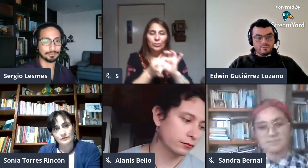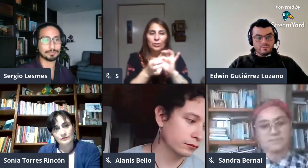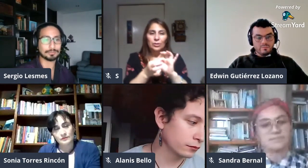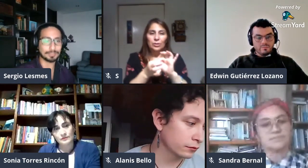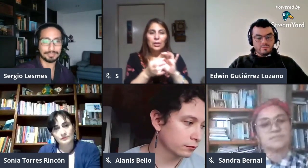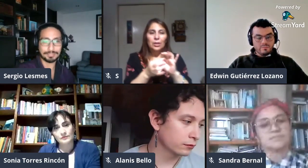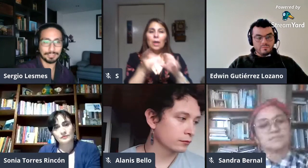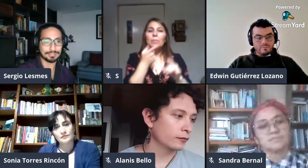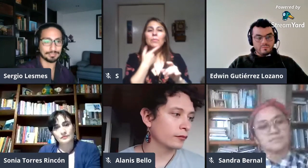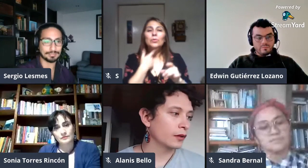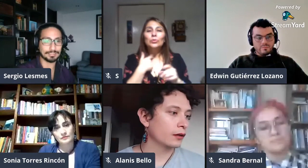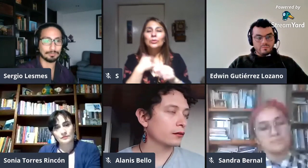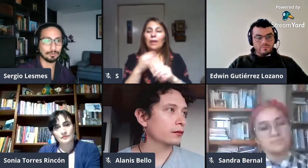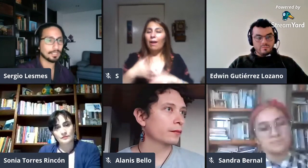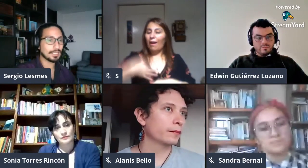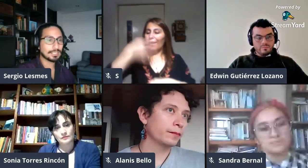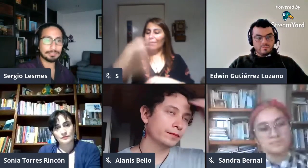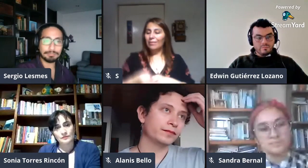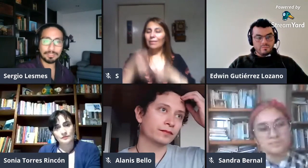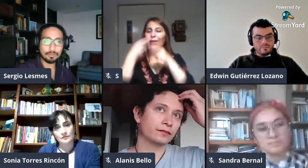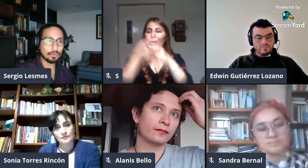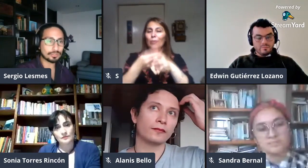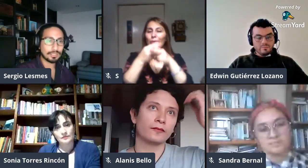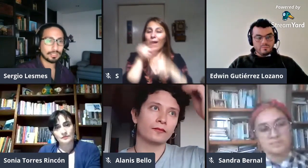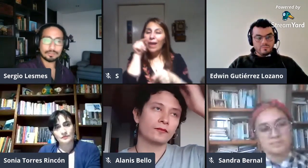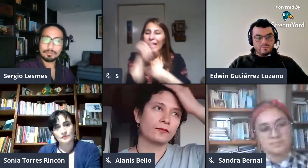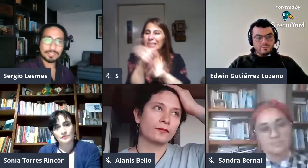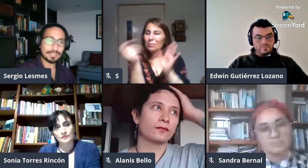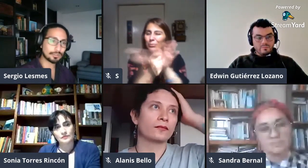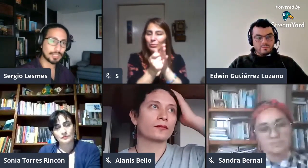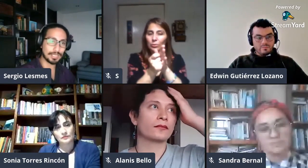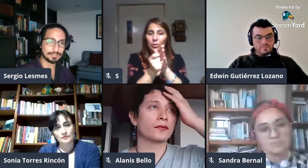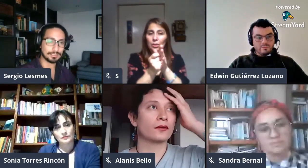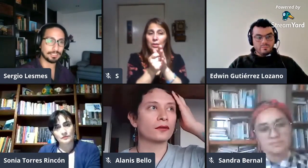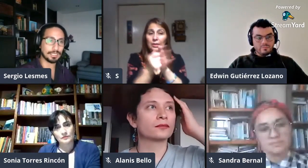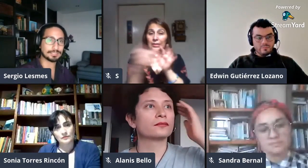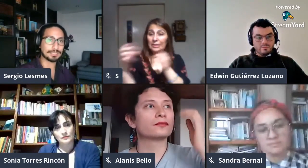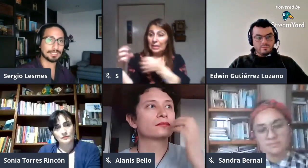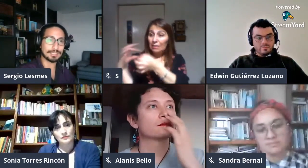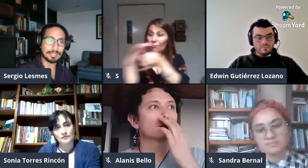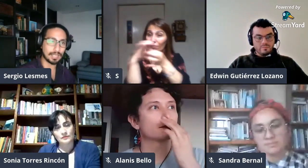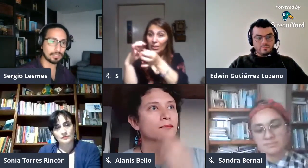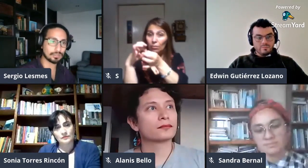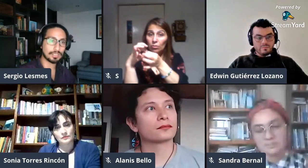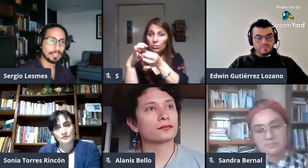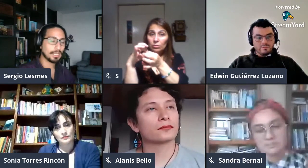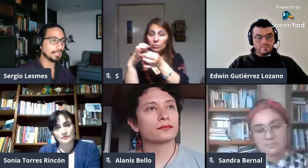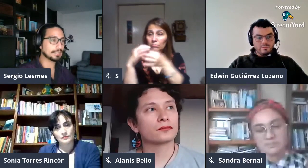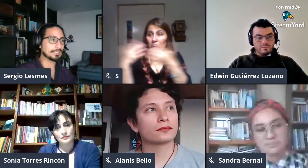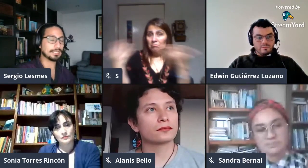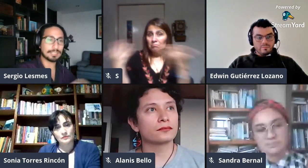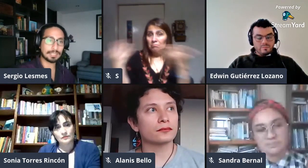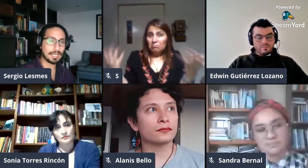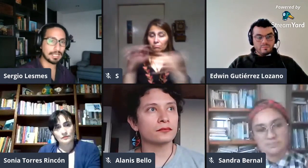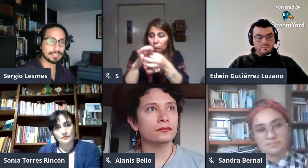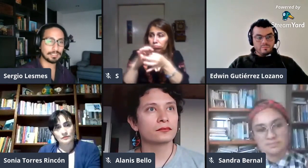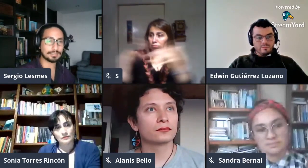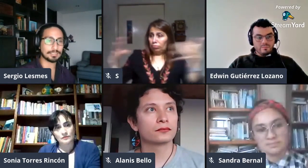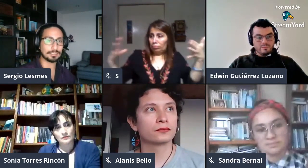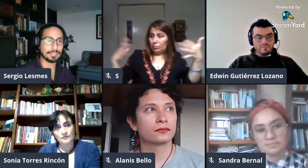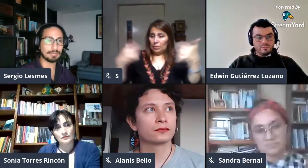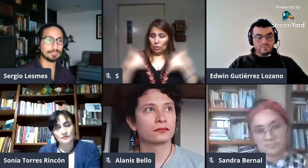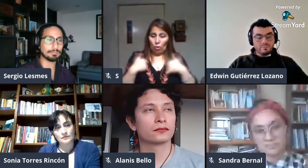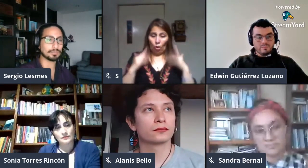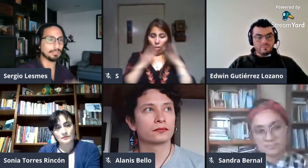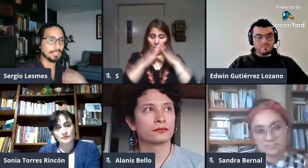del cuidado, y es justamente esa, es decir, como sin vínculos somos seres sociales, y el estar encerrados, el estar encerradas,